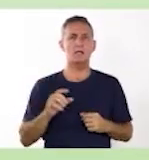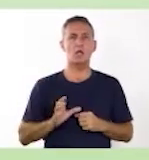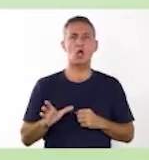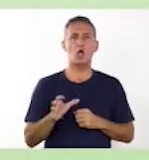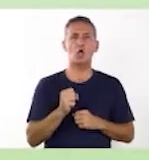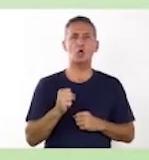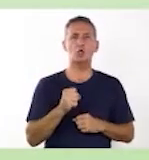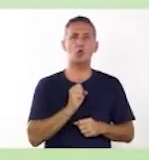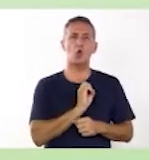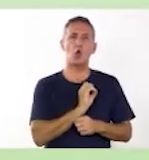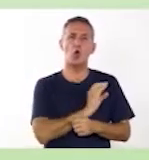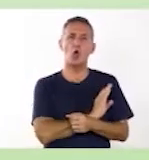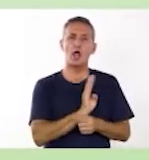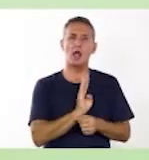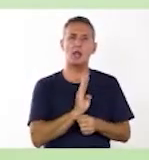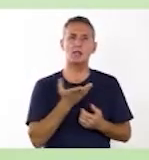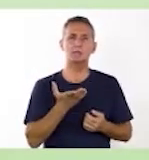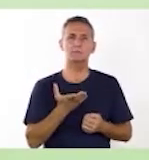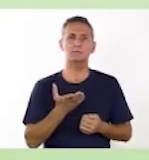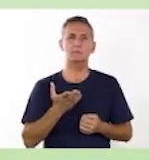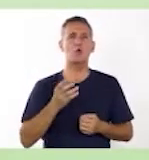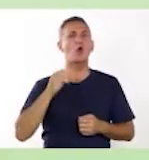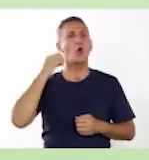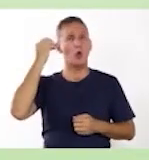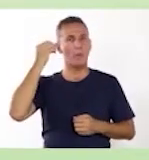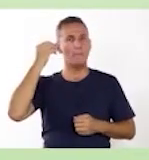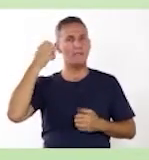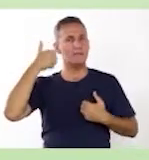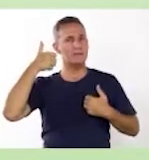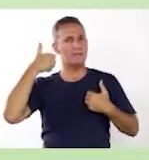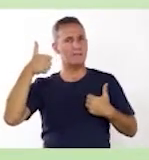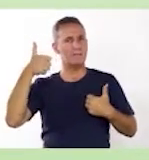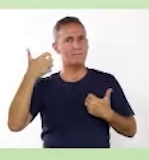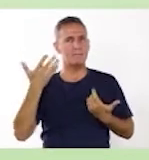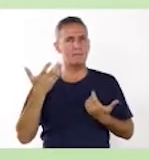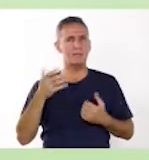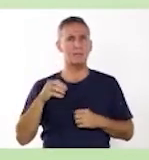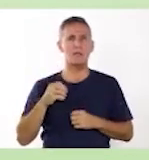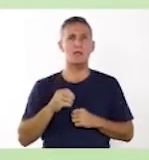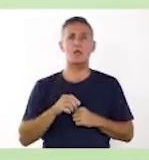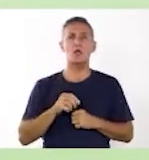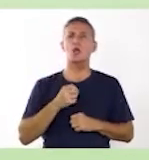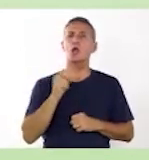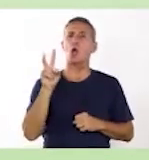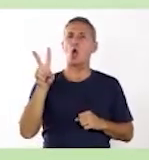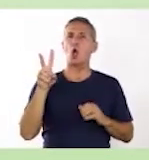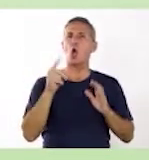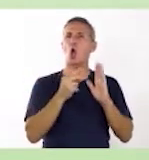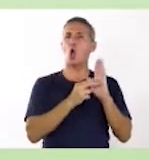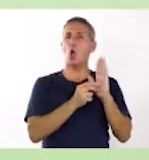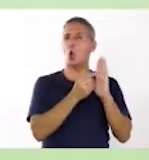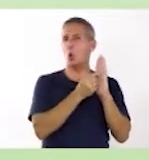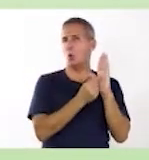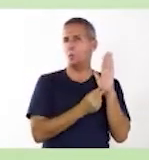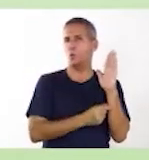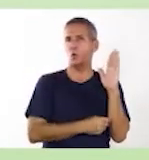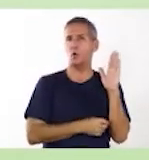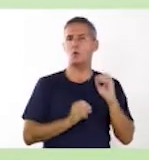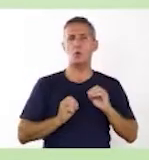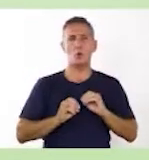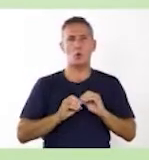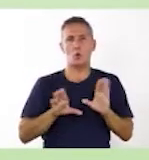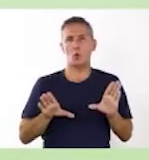es valiente y durante toda la obra actúa como la portavoz del sentido común. Y tiene un vocabulario